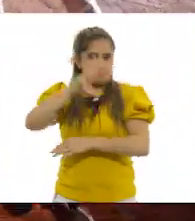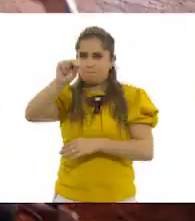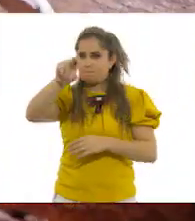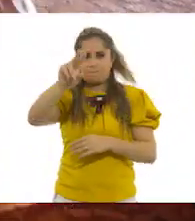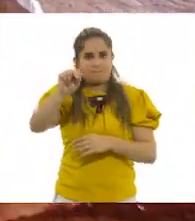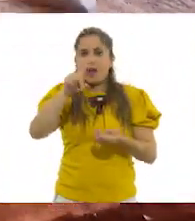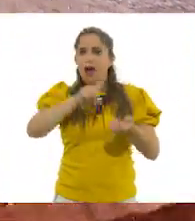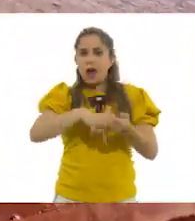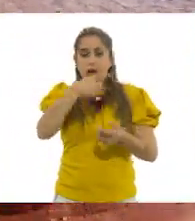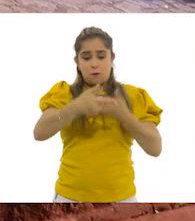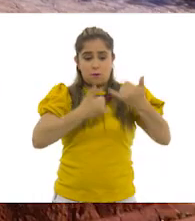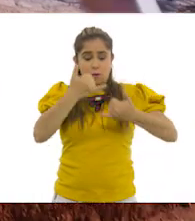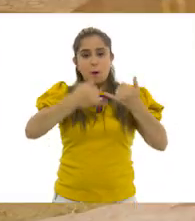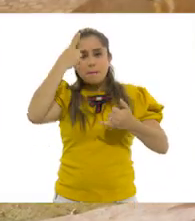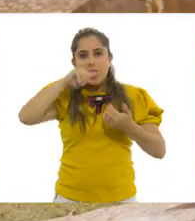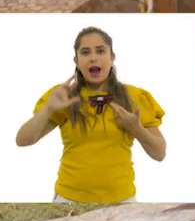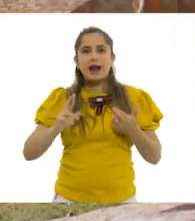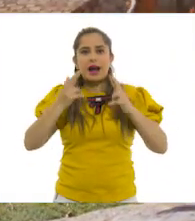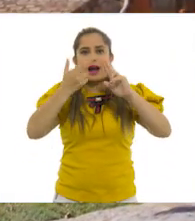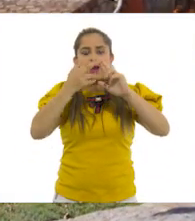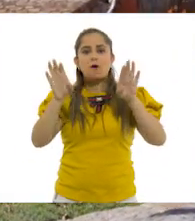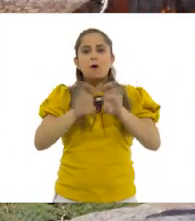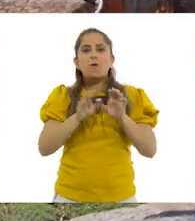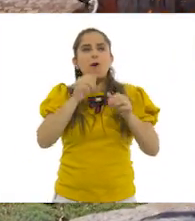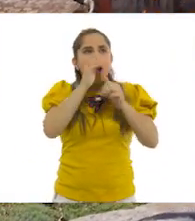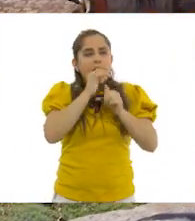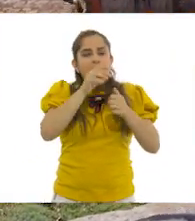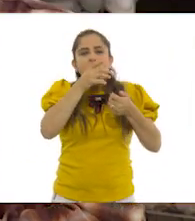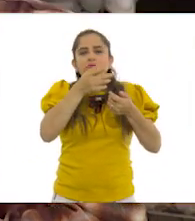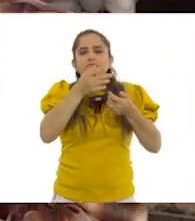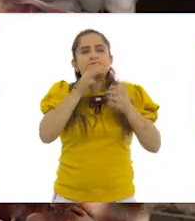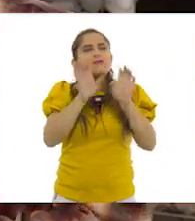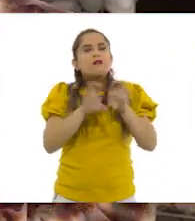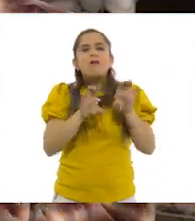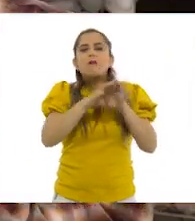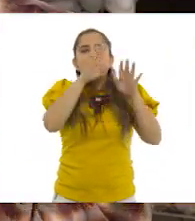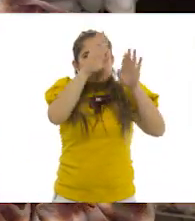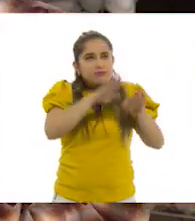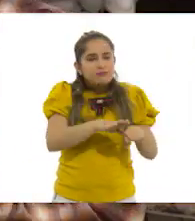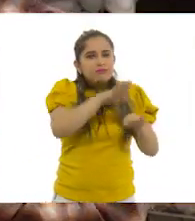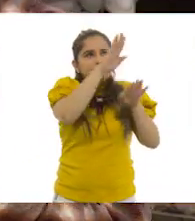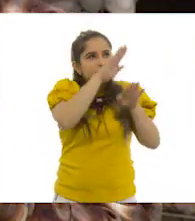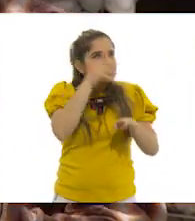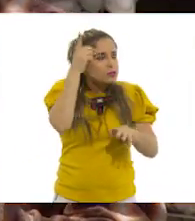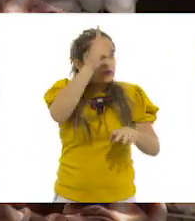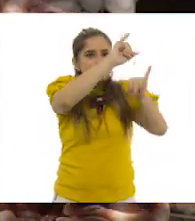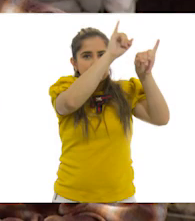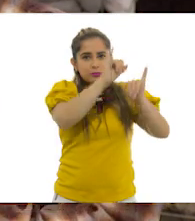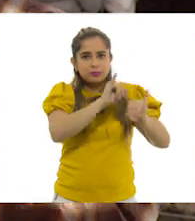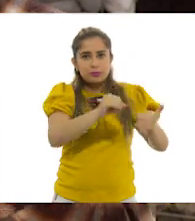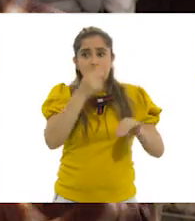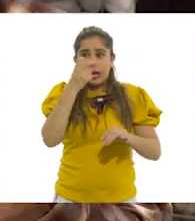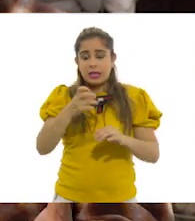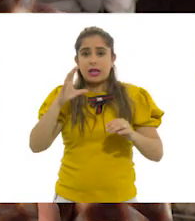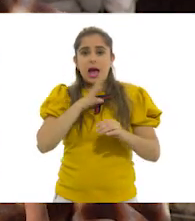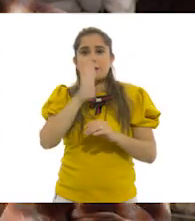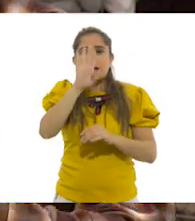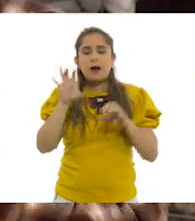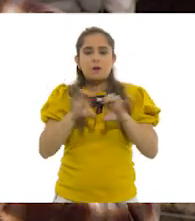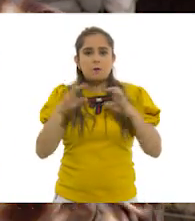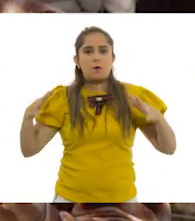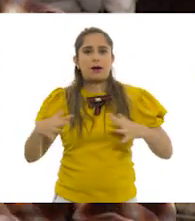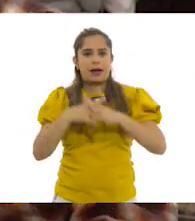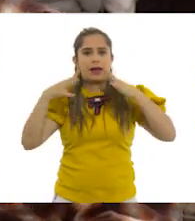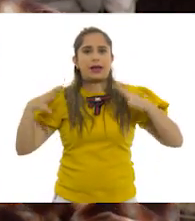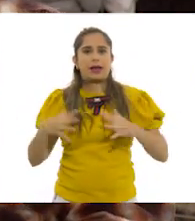sentido religioso. Sí, claro. Y ellos, los jugadores, eran considerados como guerreros, como combatientes, entonces entraban a la cancha